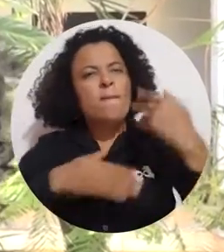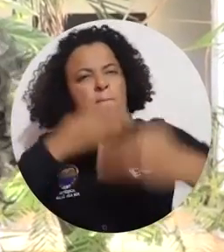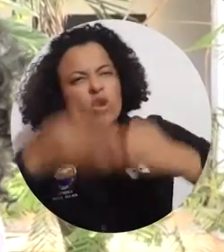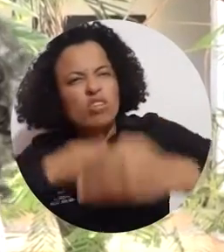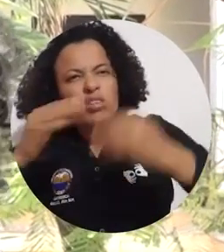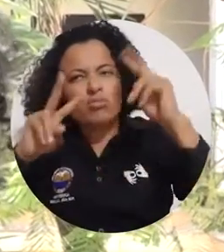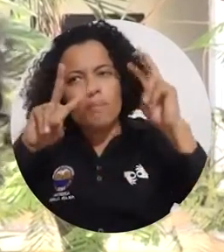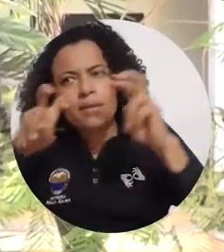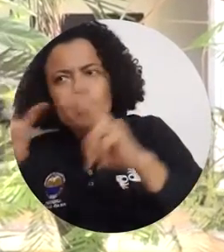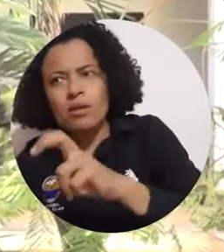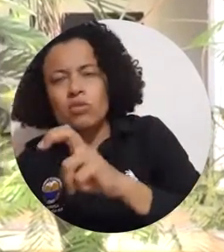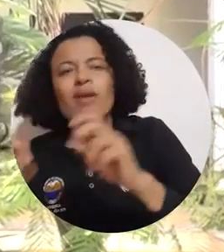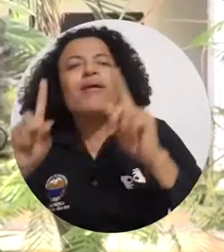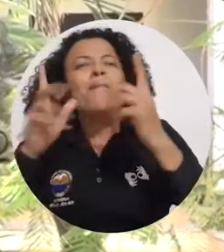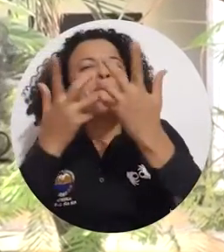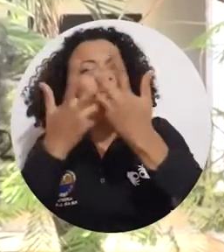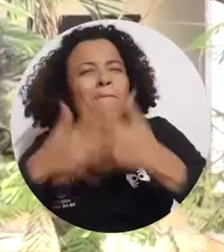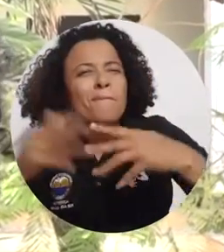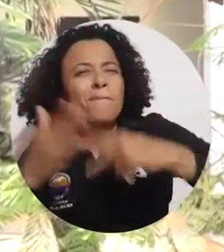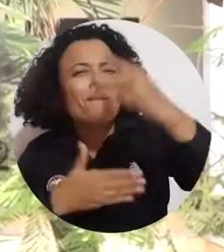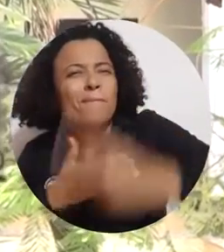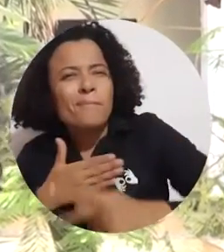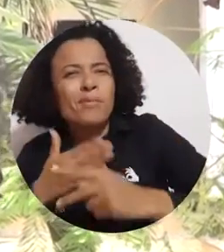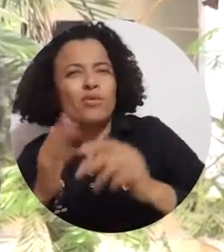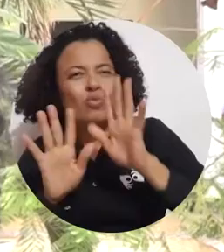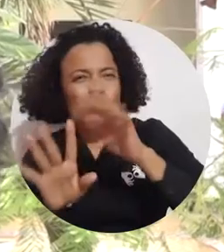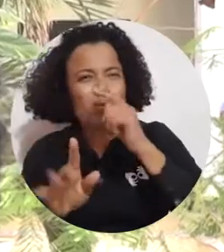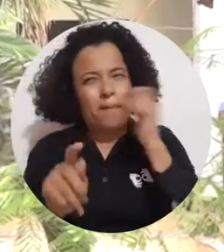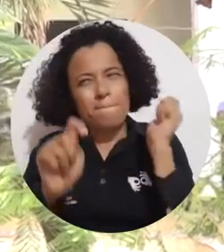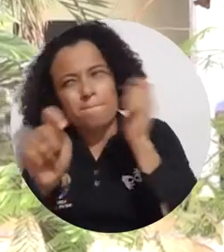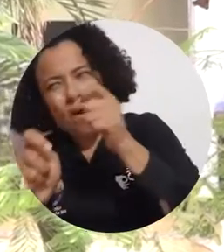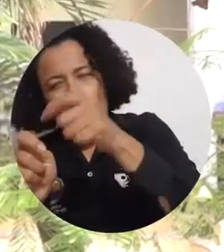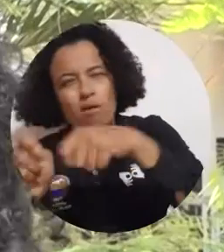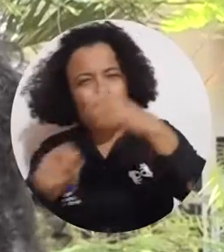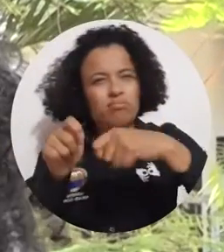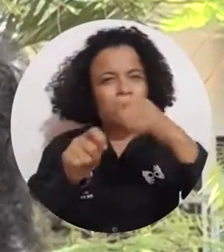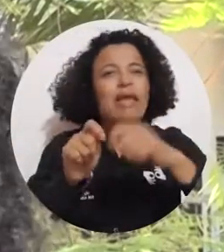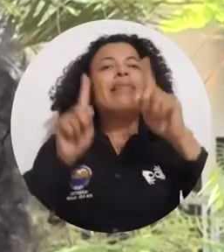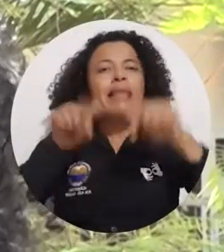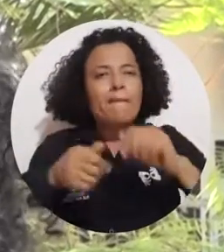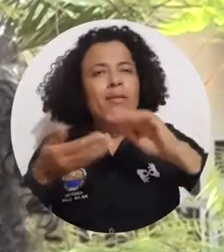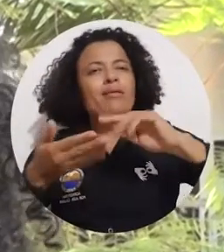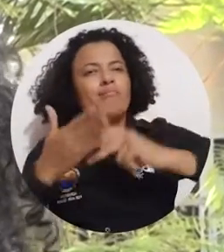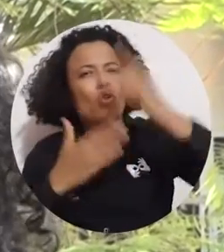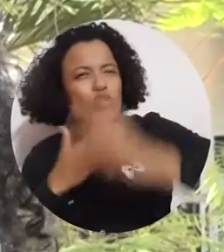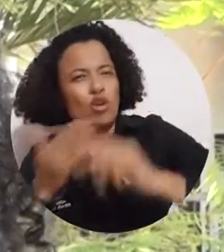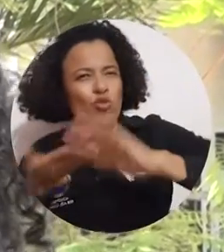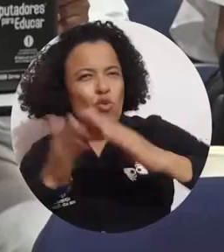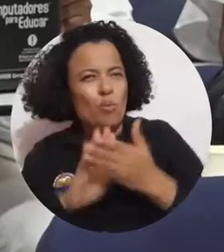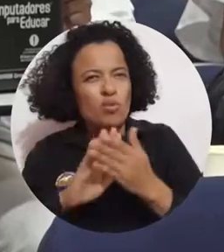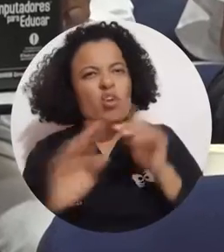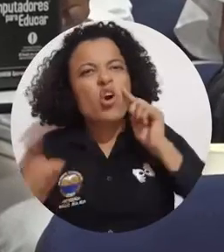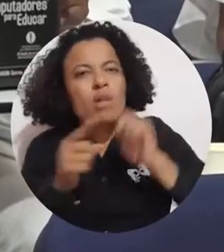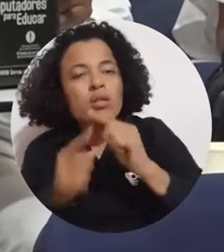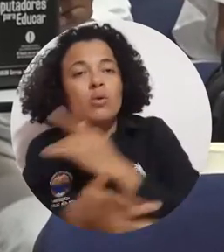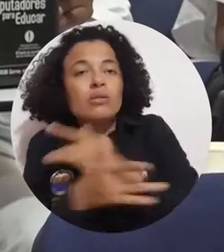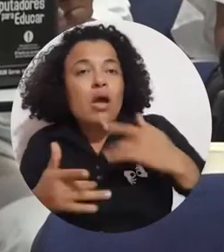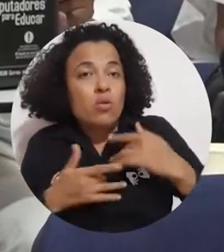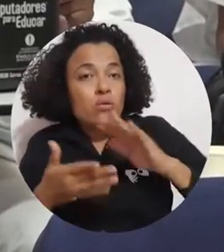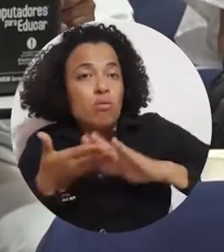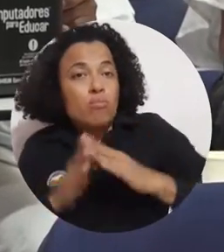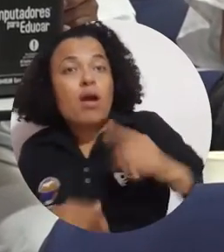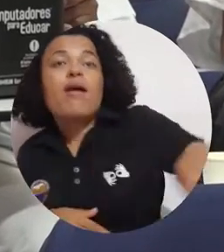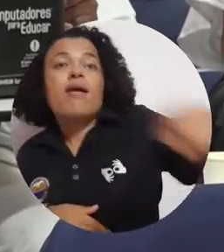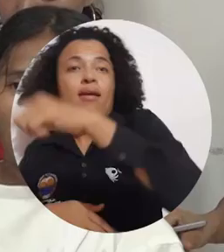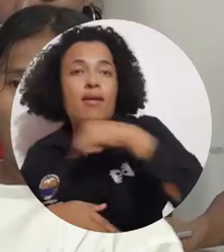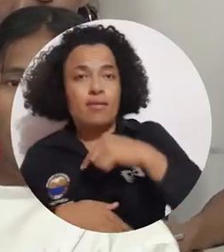de investigación que se han llevado, tanto para proyectos productivos con los pescadores, como para los proyectos comunitarios y encaminados también en la salud de